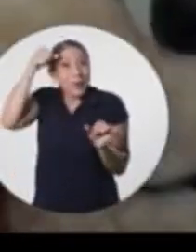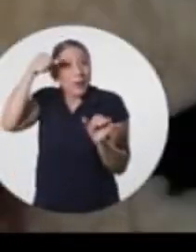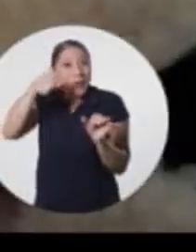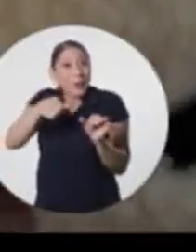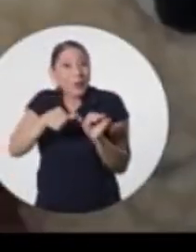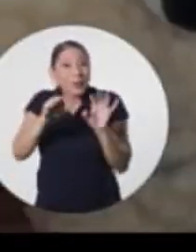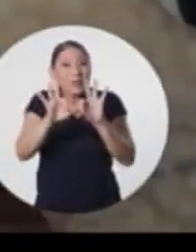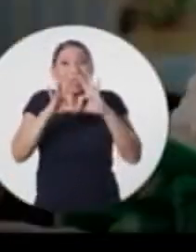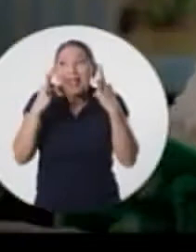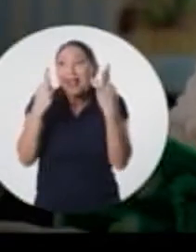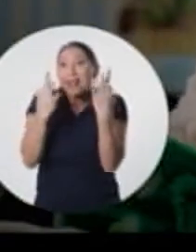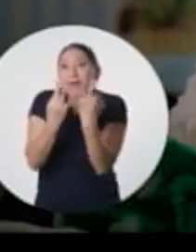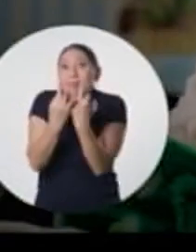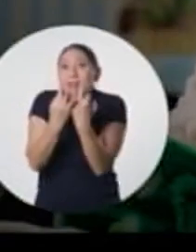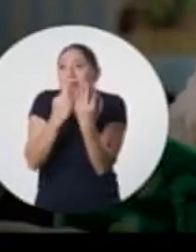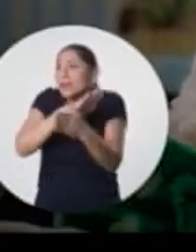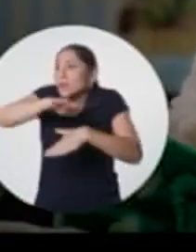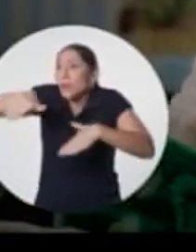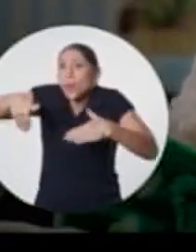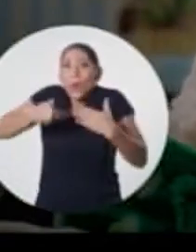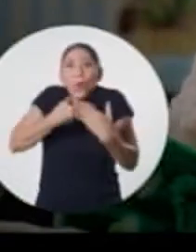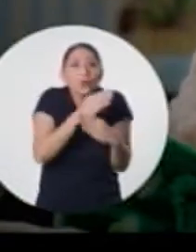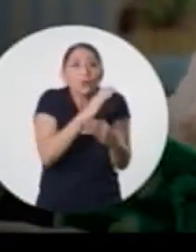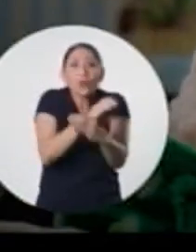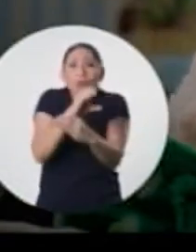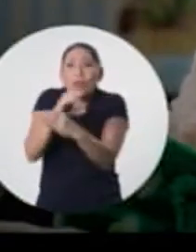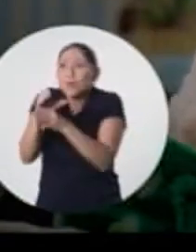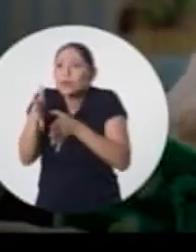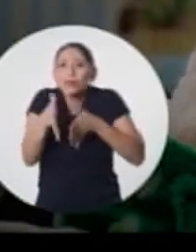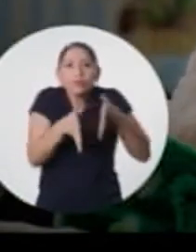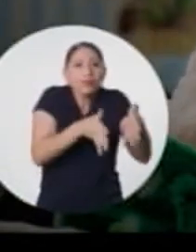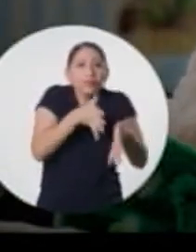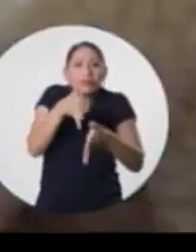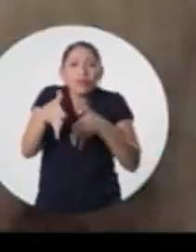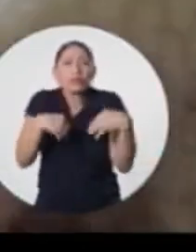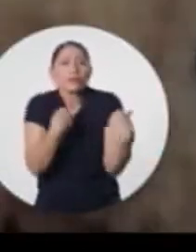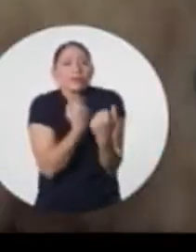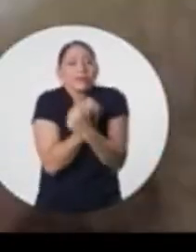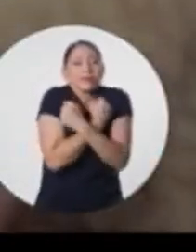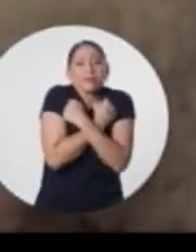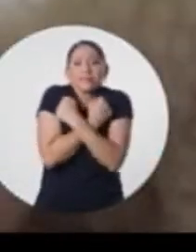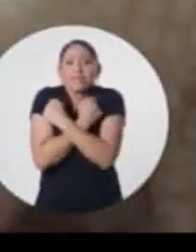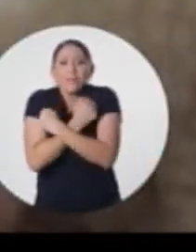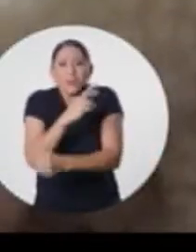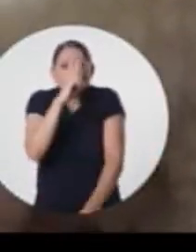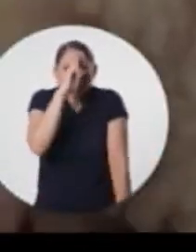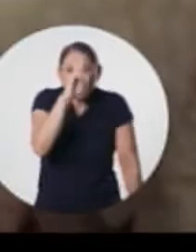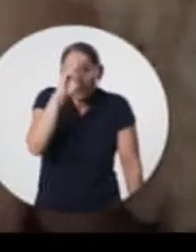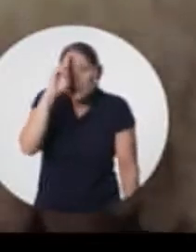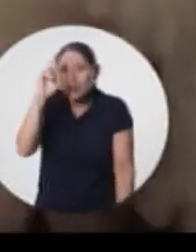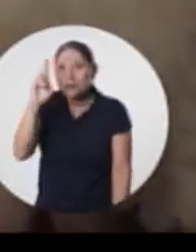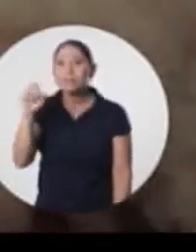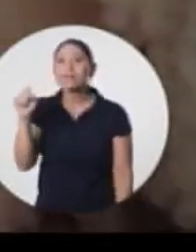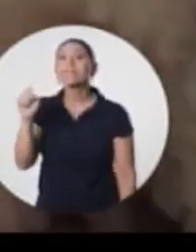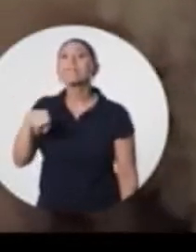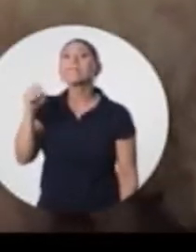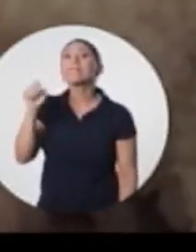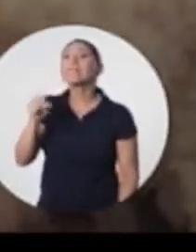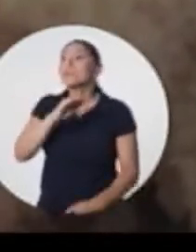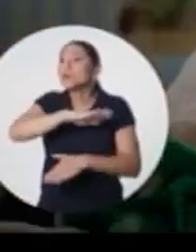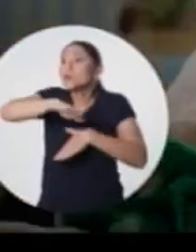¿Viste, Nani? Hoy recordamos que en la familia nos cuidamos, nos damos amor y nos